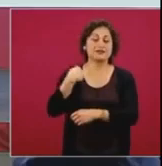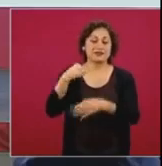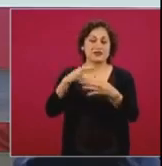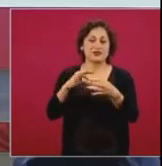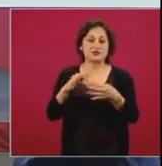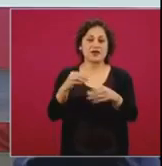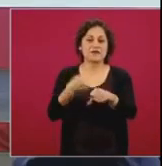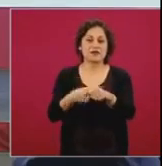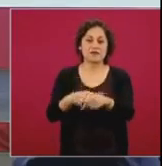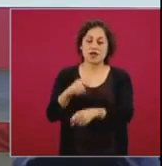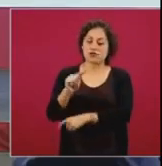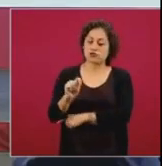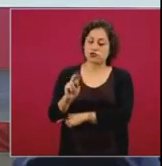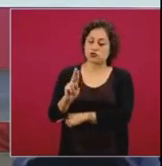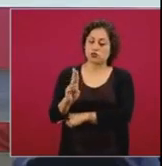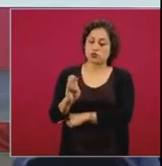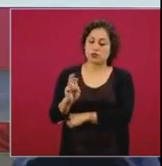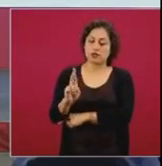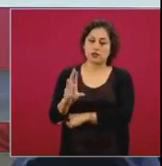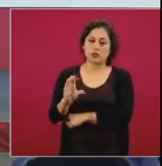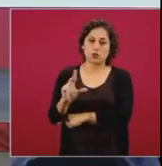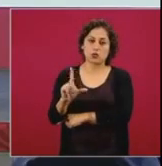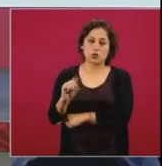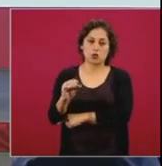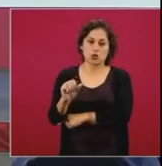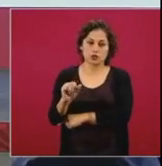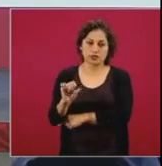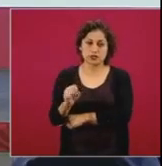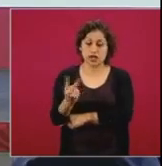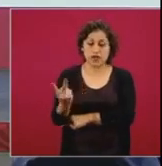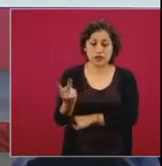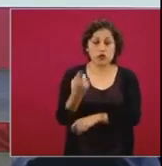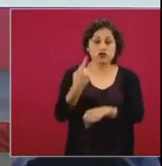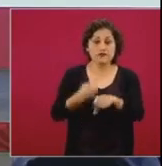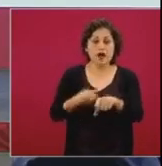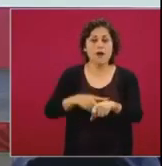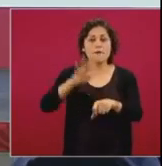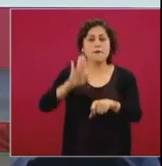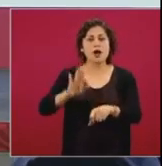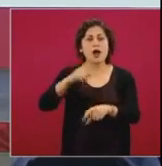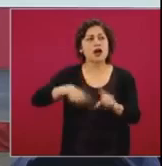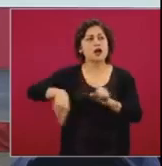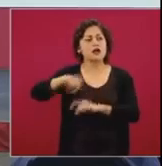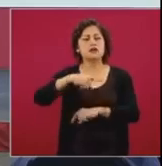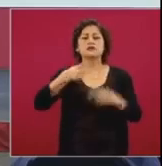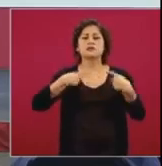olvidadas, enfermedades que pensamos que hasta los mismos médicos, que ya no existen en México,